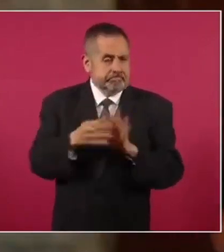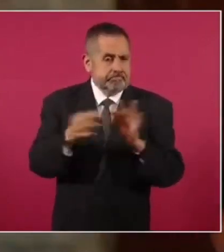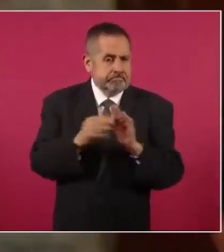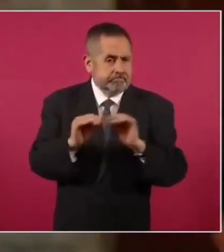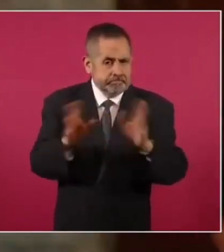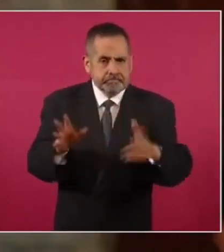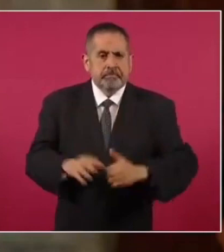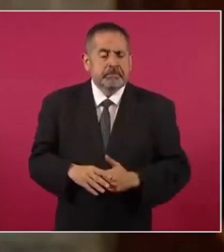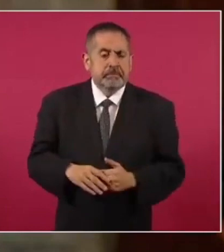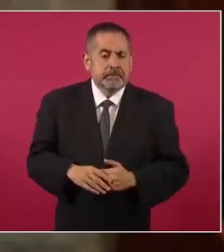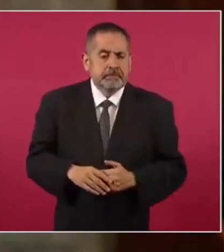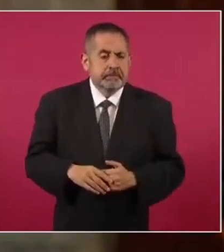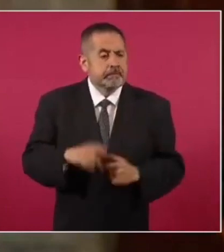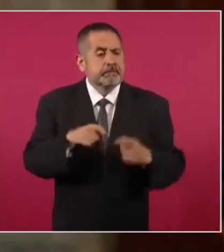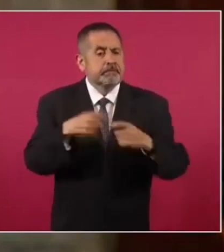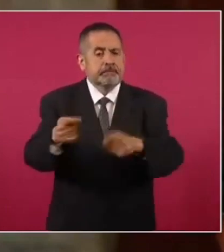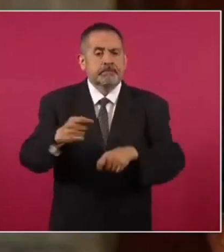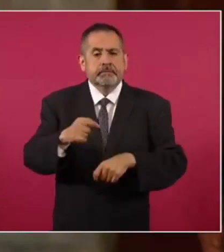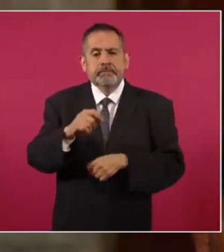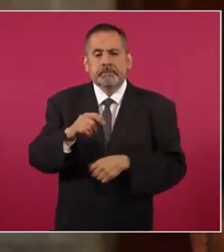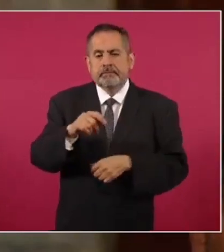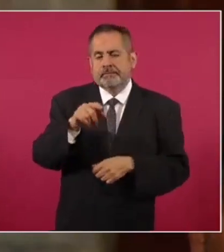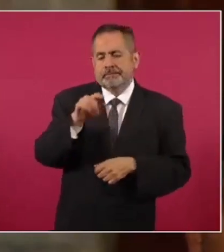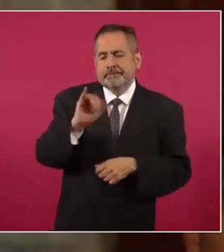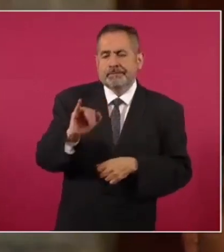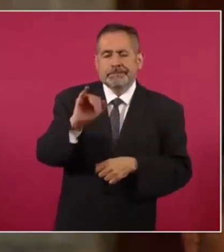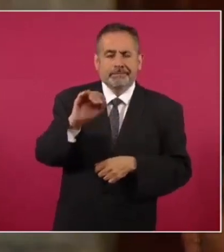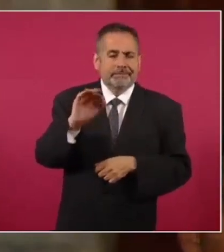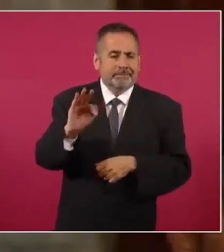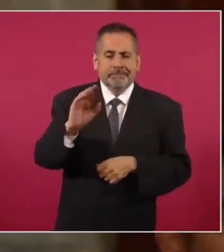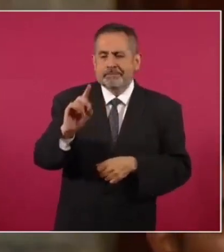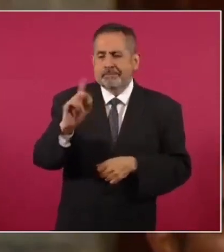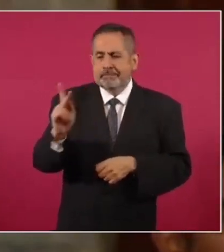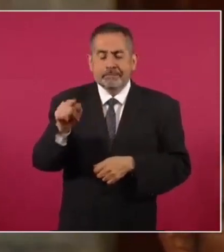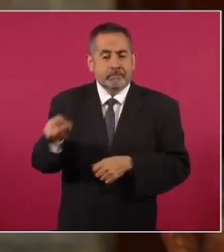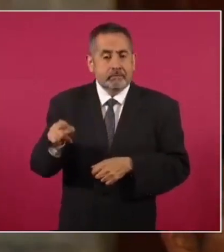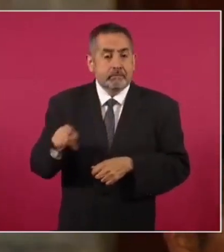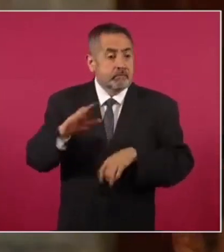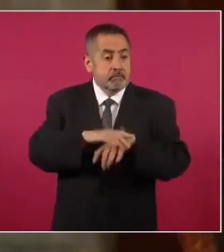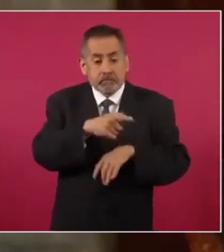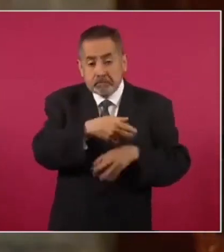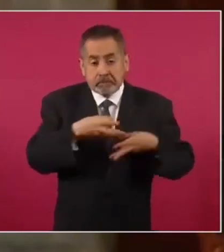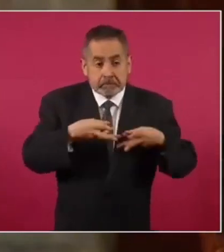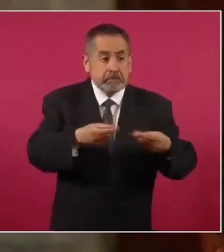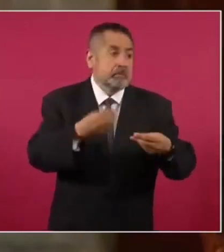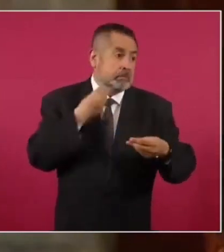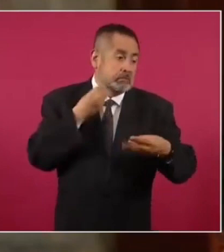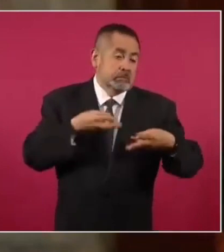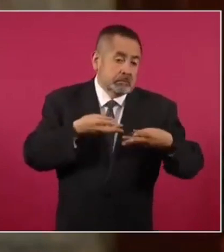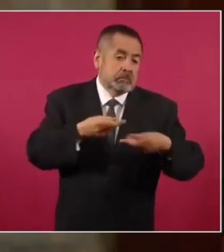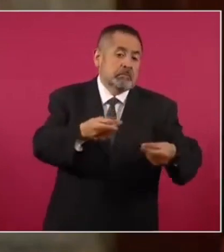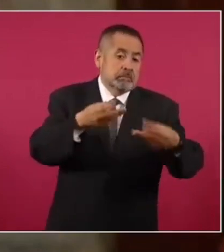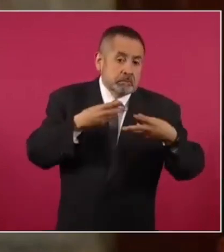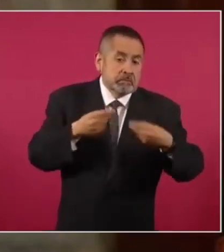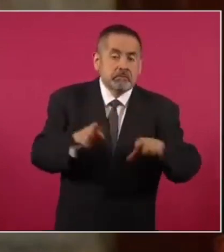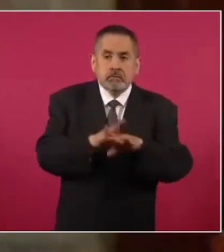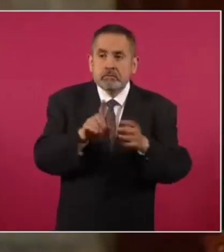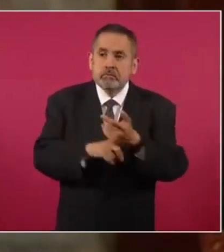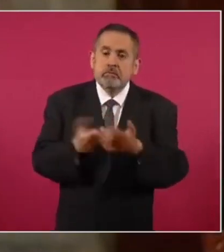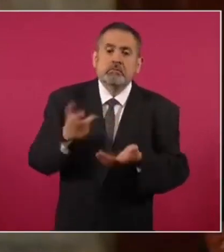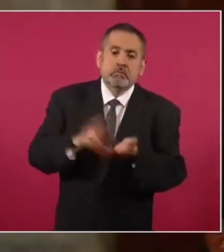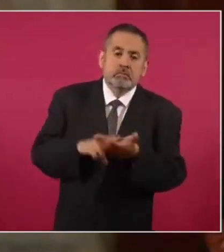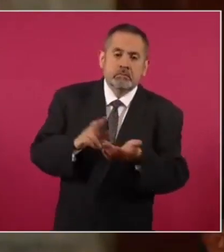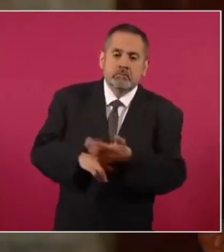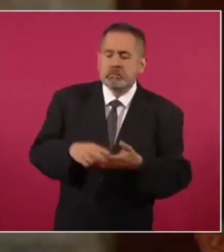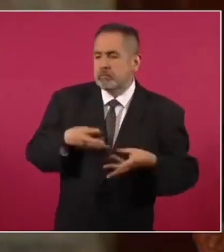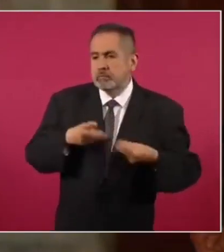dirigirse a la Defensoría Pública, porque además el costo de estos servicios de abogados, ellos preguntaron y decían,